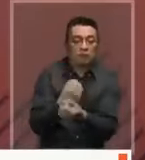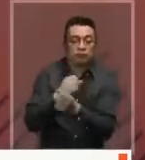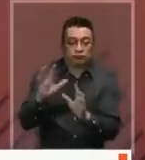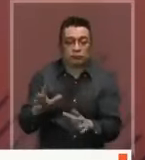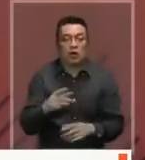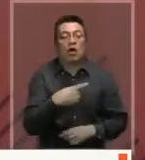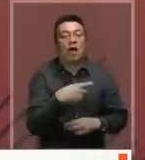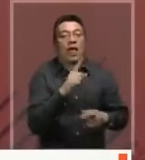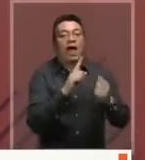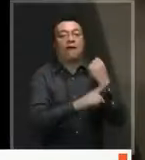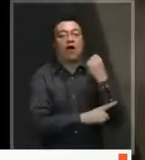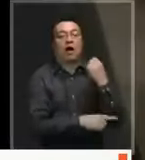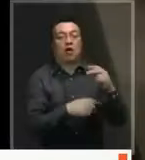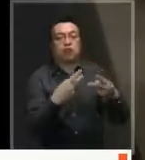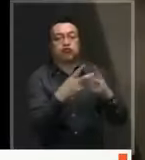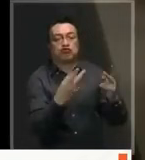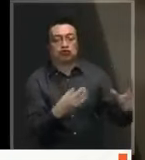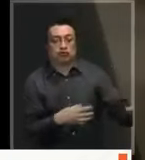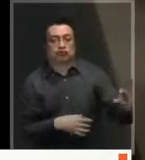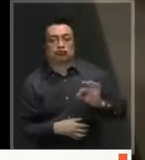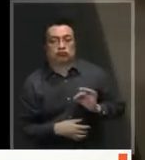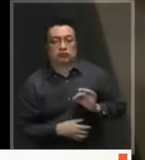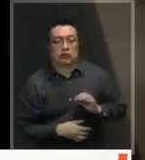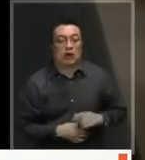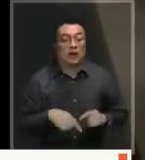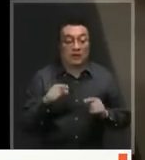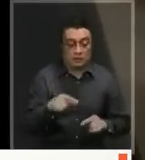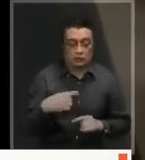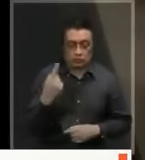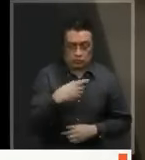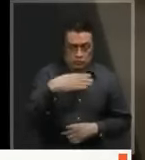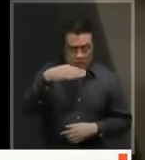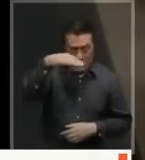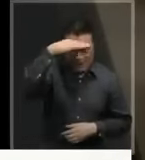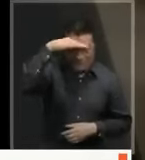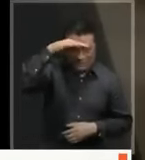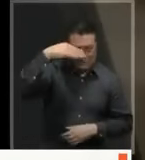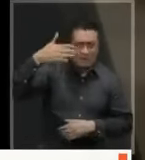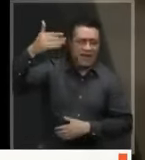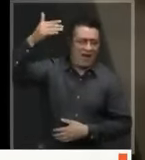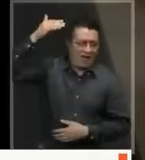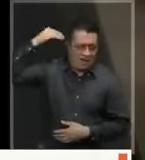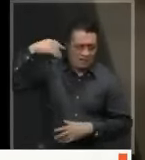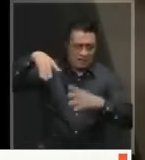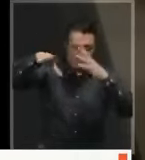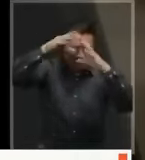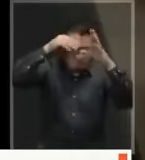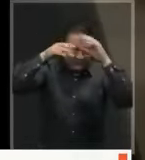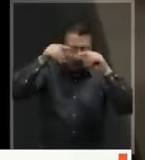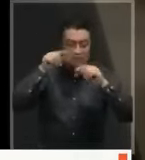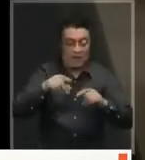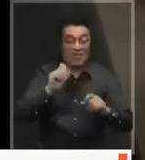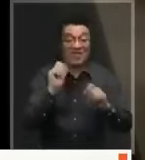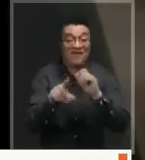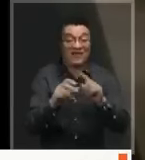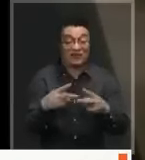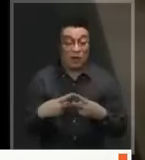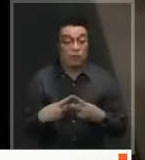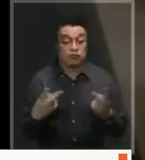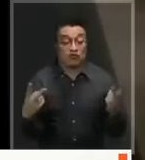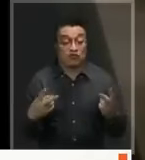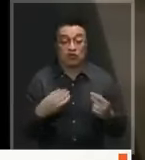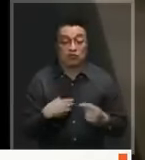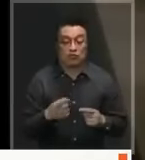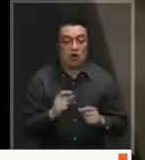defensa pública. Y nosotros, por experiencia en hechos pasados, sabemos que la defensa pública no ejerce